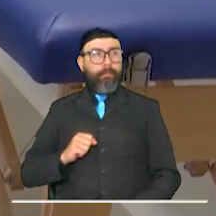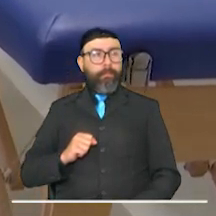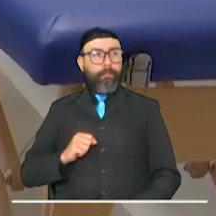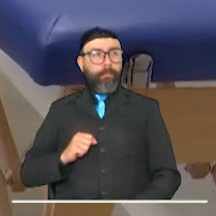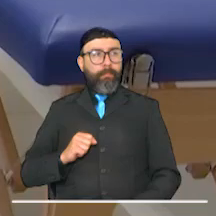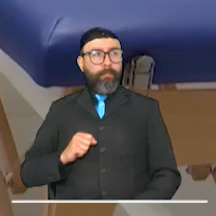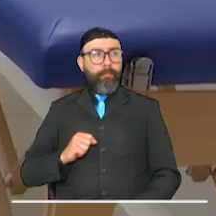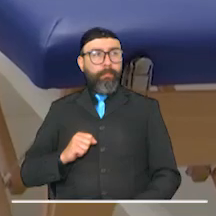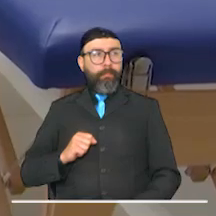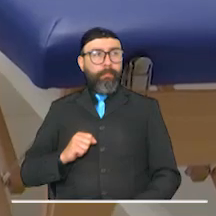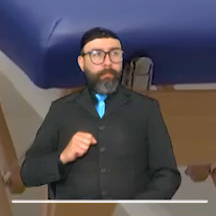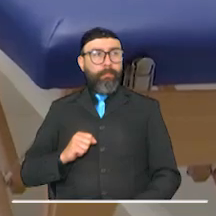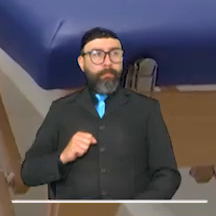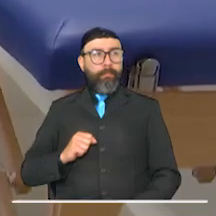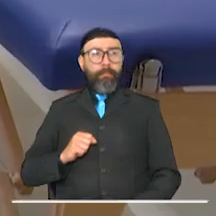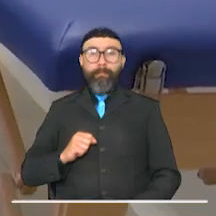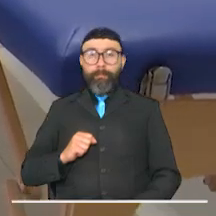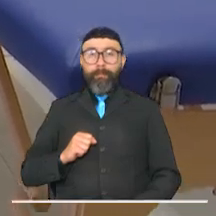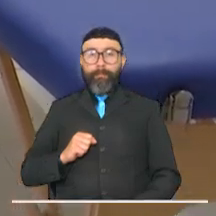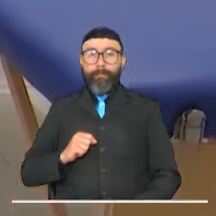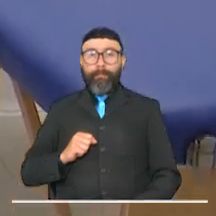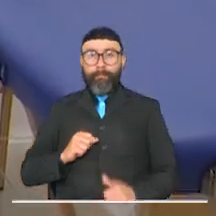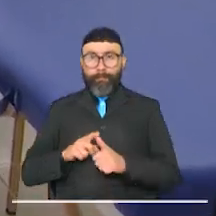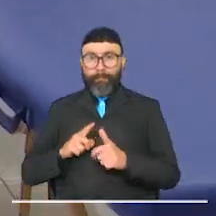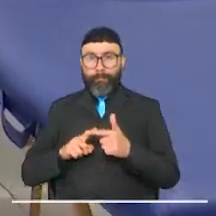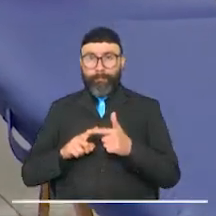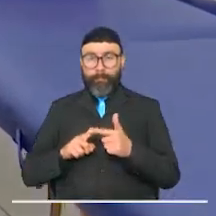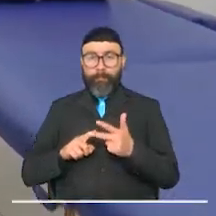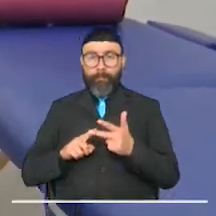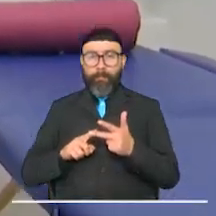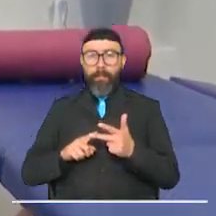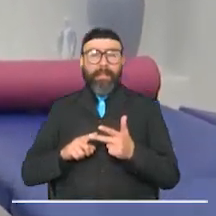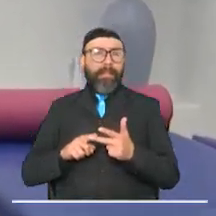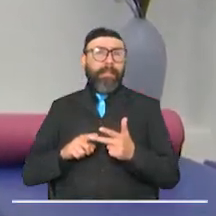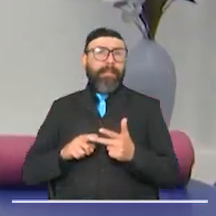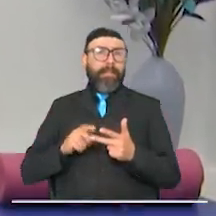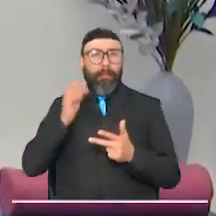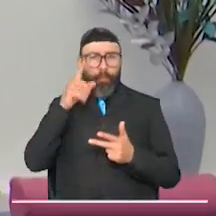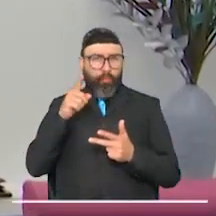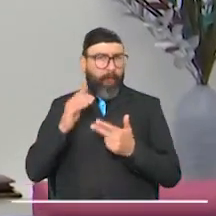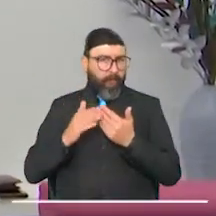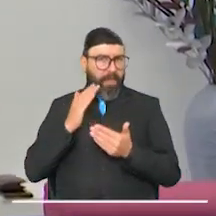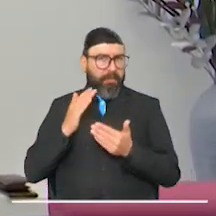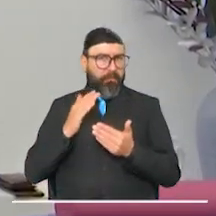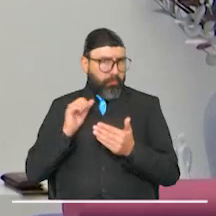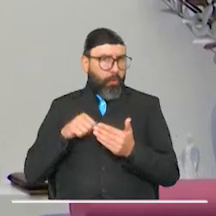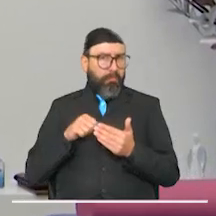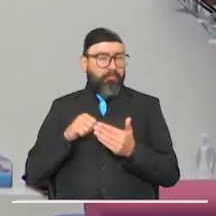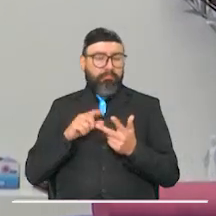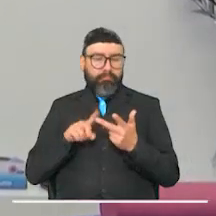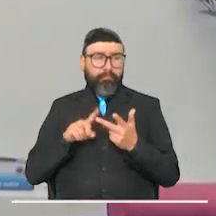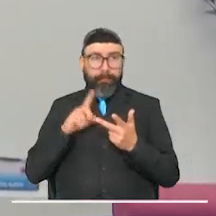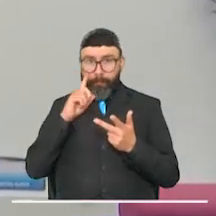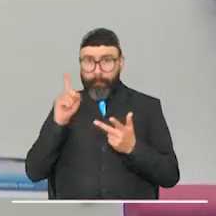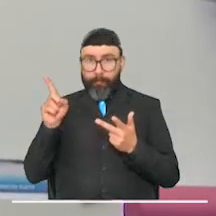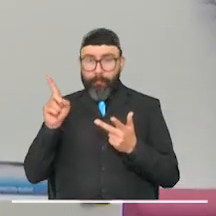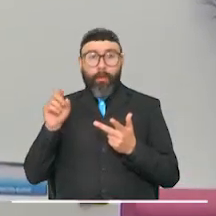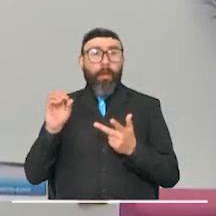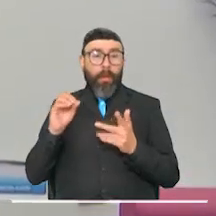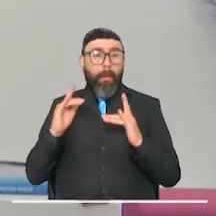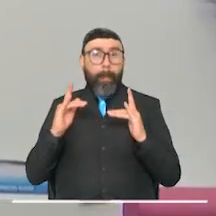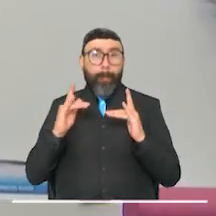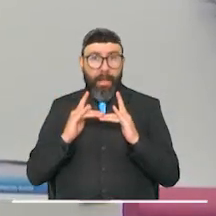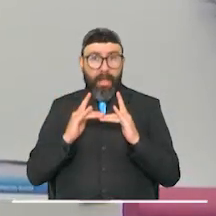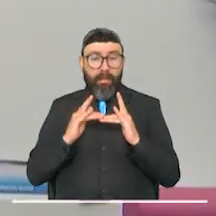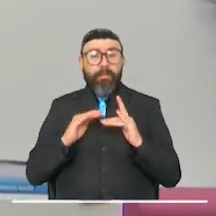y abajo ahora si tienen la facilidad si tienen la facilidad de acostarse en